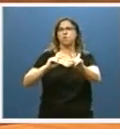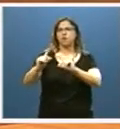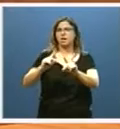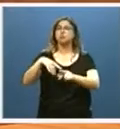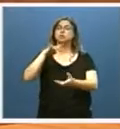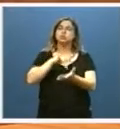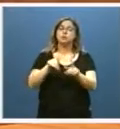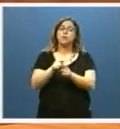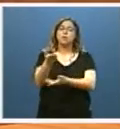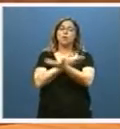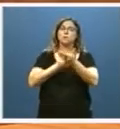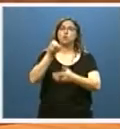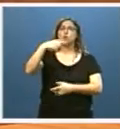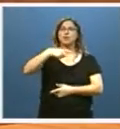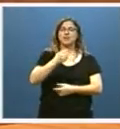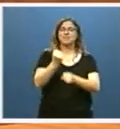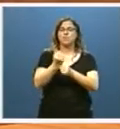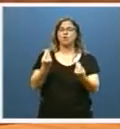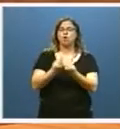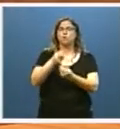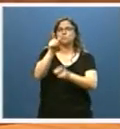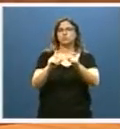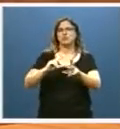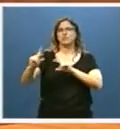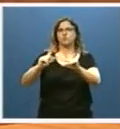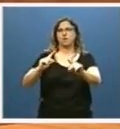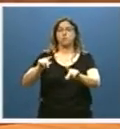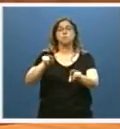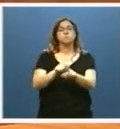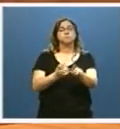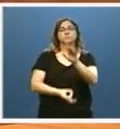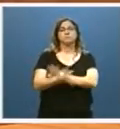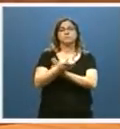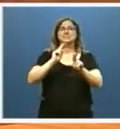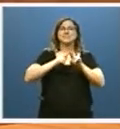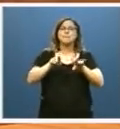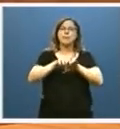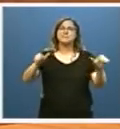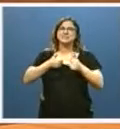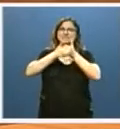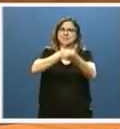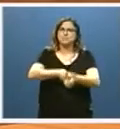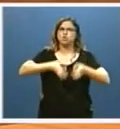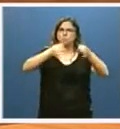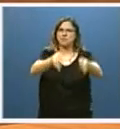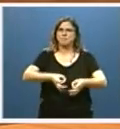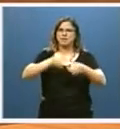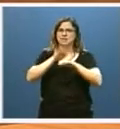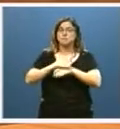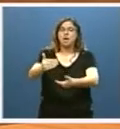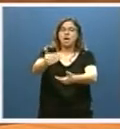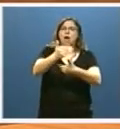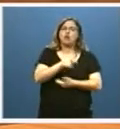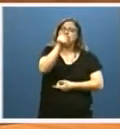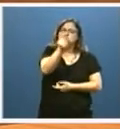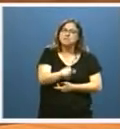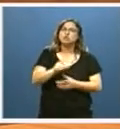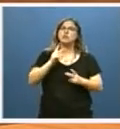con las ongs que trabajan para ello a este fin hemos constituido la mesa de seguimiento permanente para la acogida de personas refugiadas